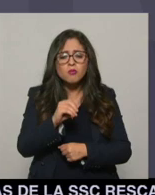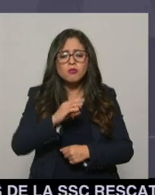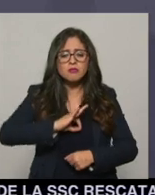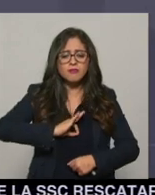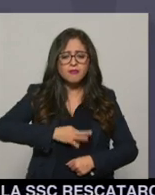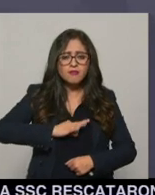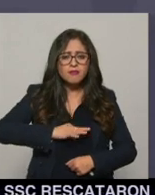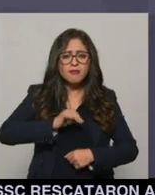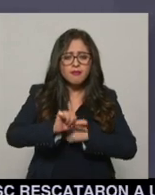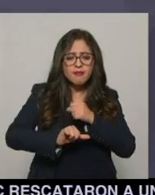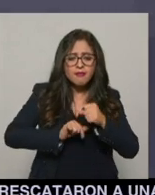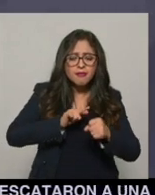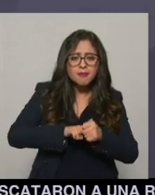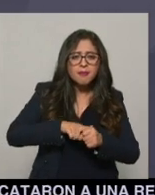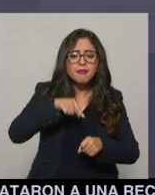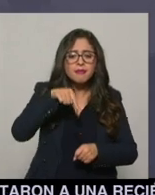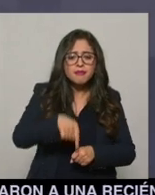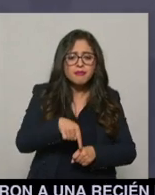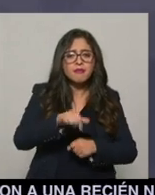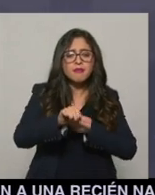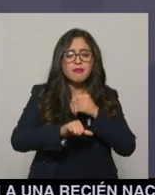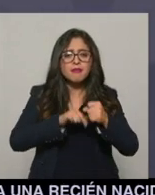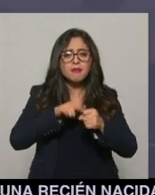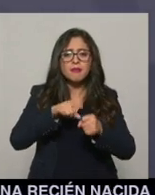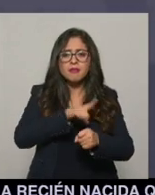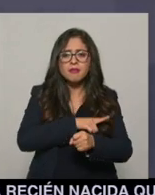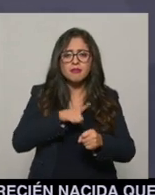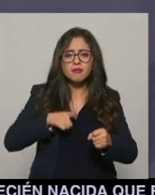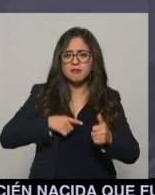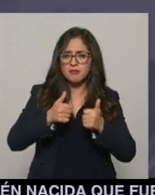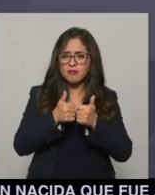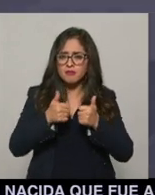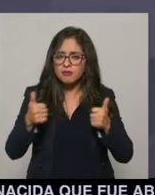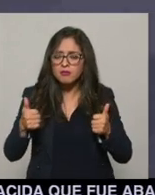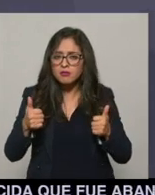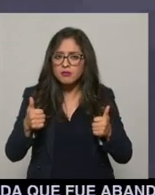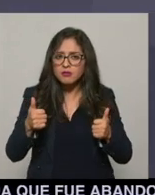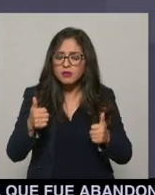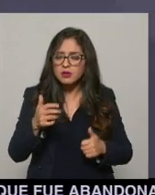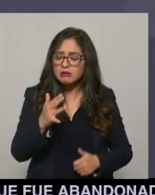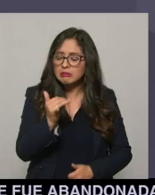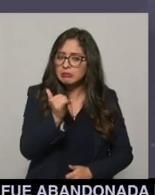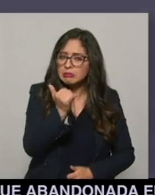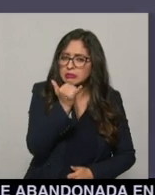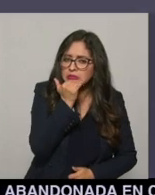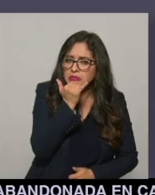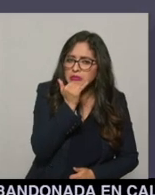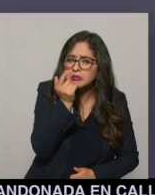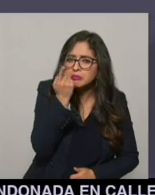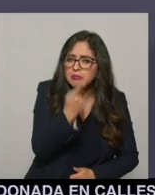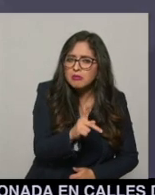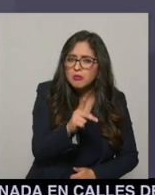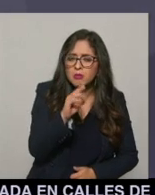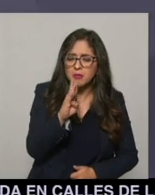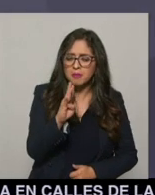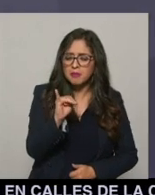animales, y que estos deben de ser aislados. Perdón, Mariana, pero si hablar de bienestar